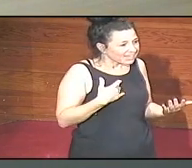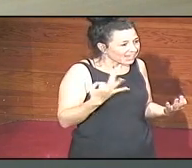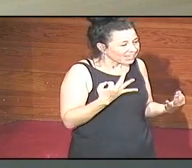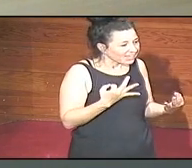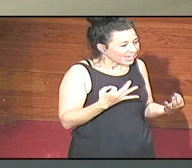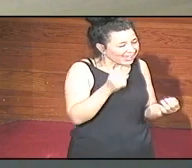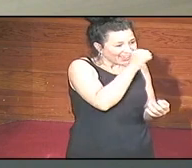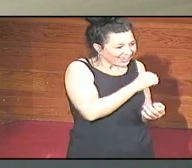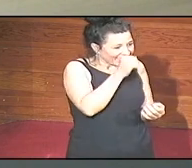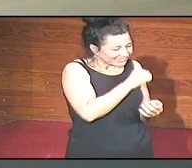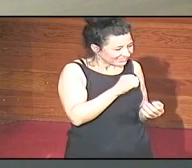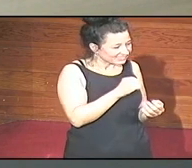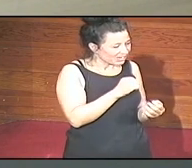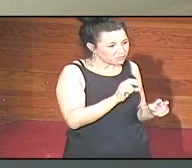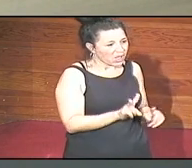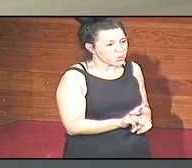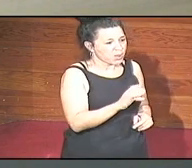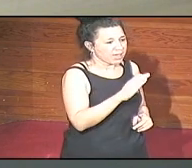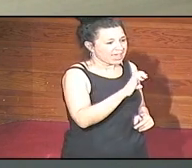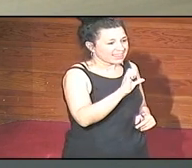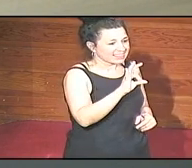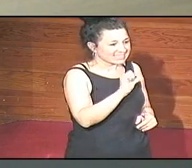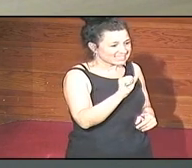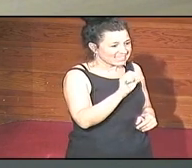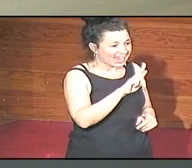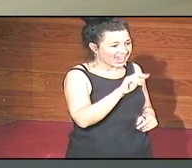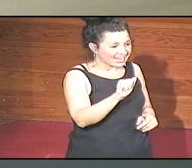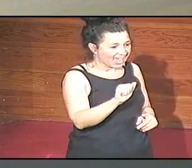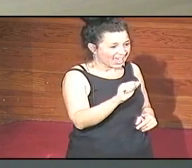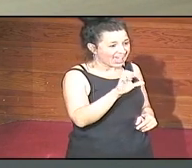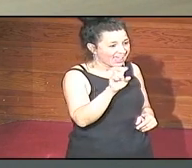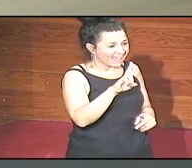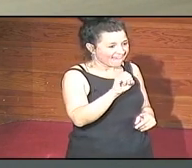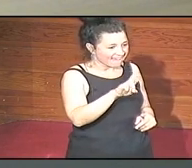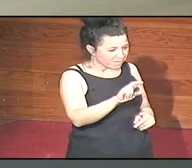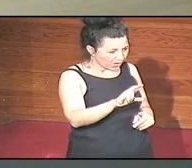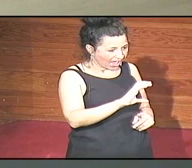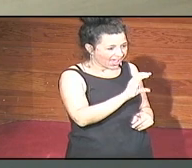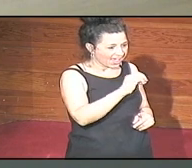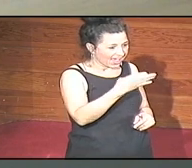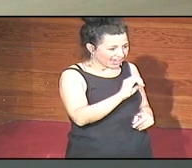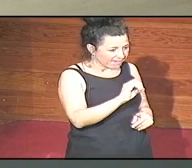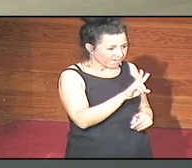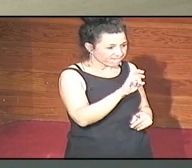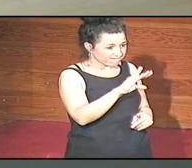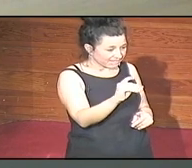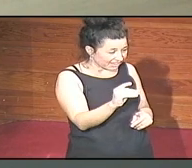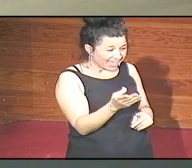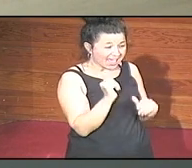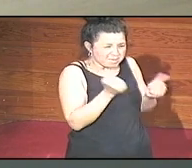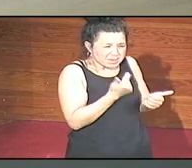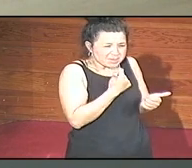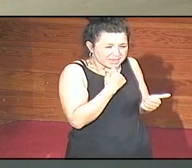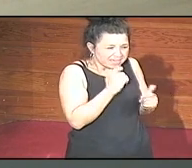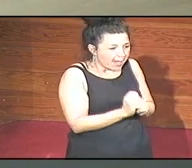voy a hacer la nueva cesárea évora de cabo verde lo decía el principio de la victoria que está sobrevalorada pues no sé